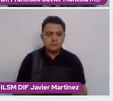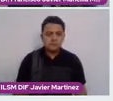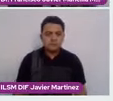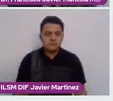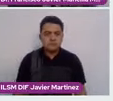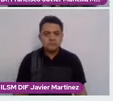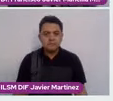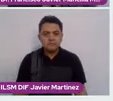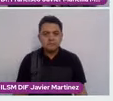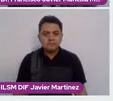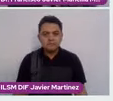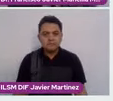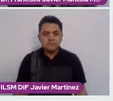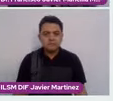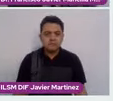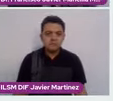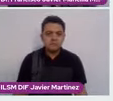Está tratando él también